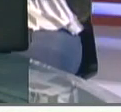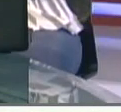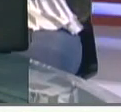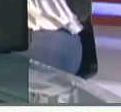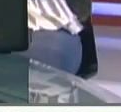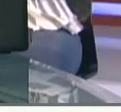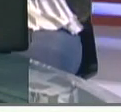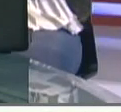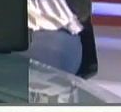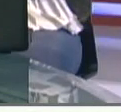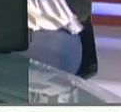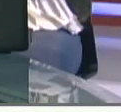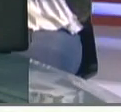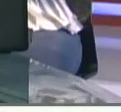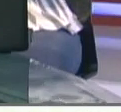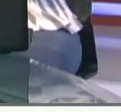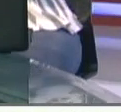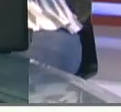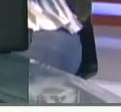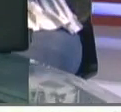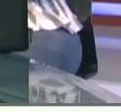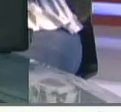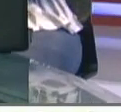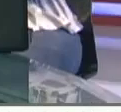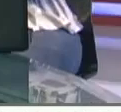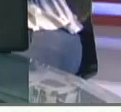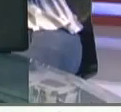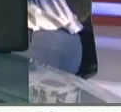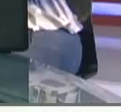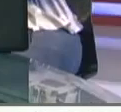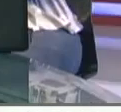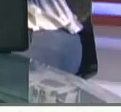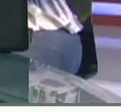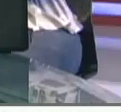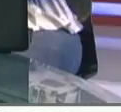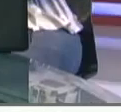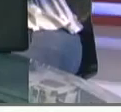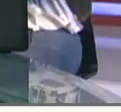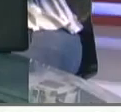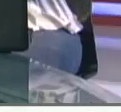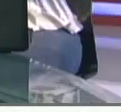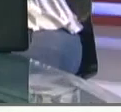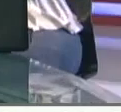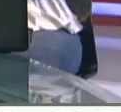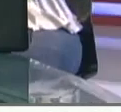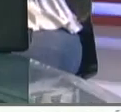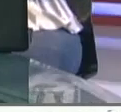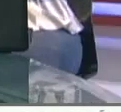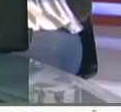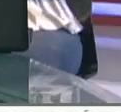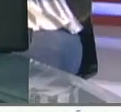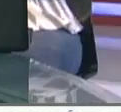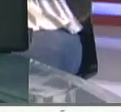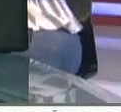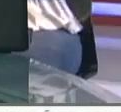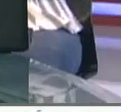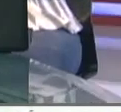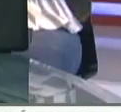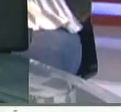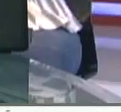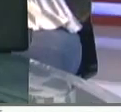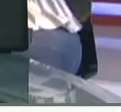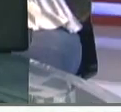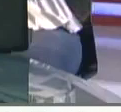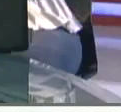en la academia militar y como lo indicado el presidente de la república bolivariana de venezuela nicolás maduro es y será por siempre